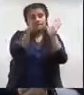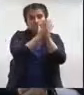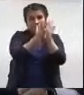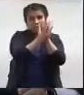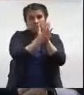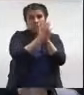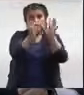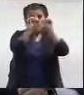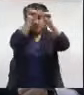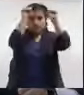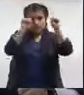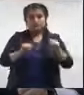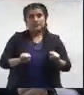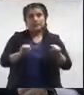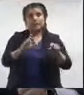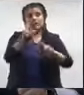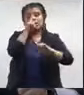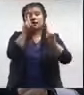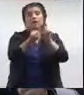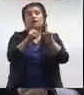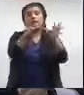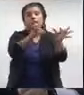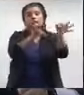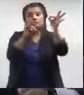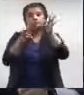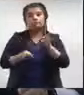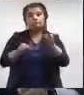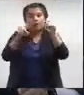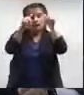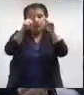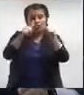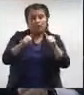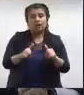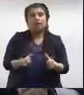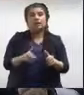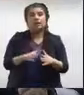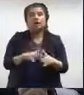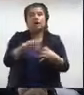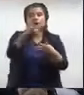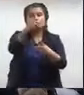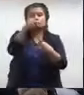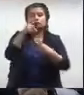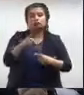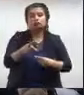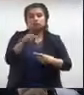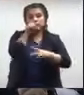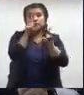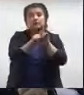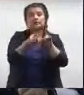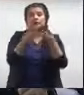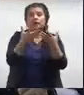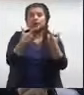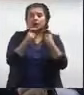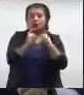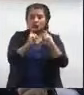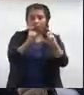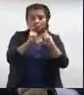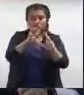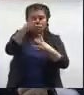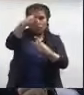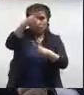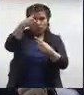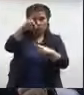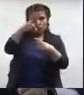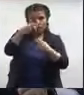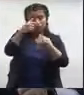mecanismos administrativos para la recepción, análisis, despacho y conservación de la documentación que